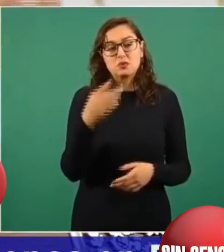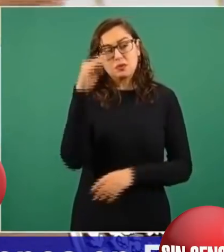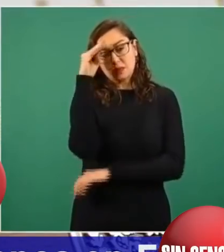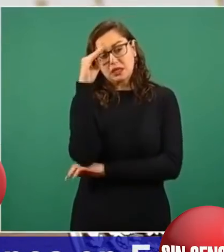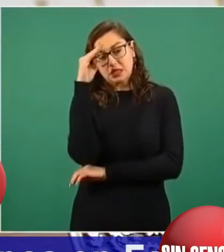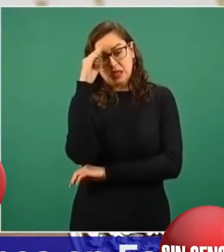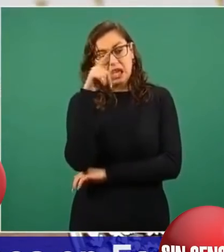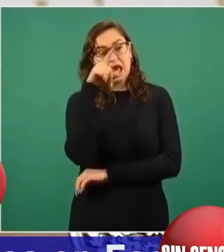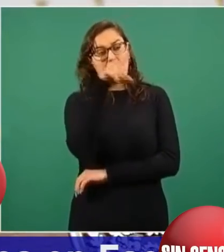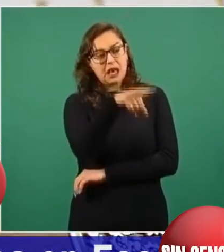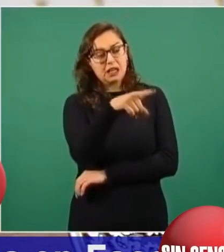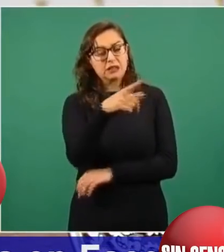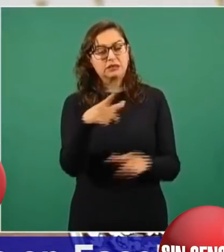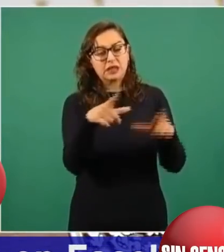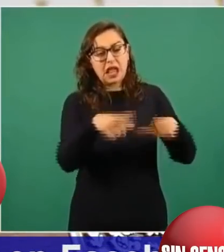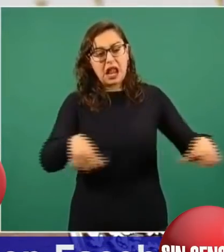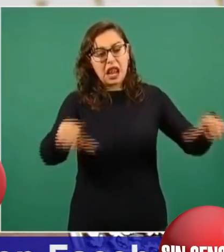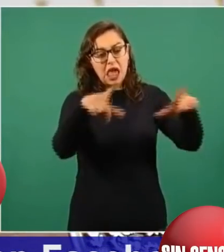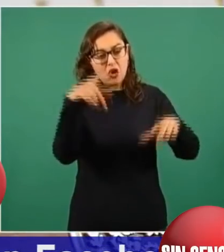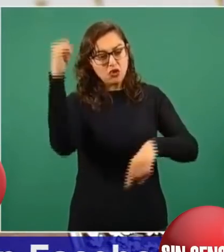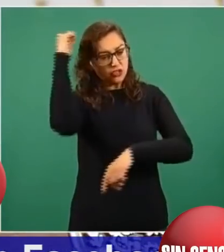en el lago de Texcoco.